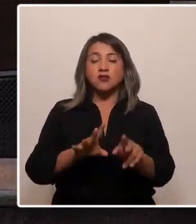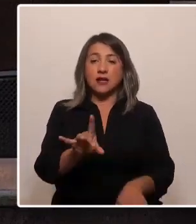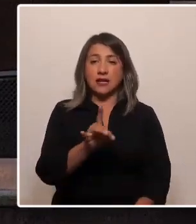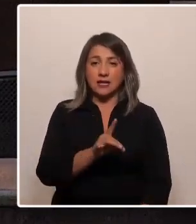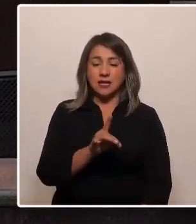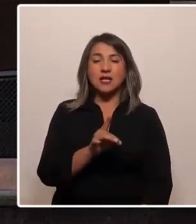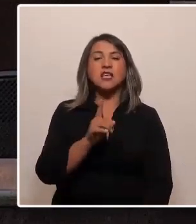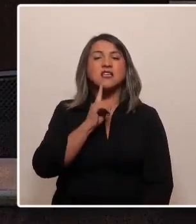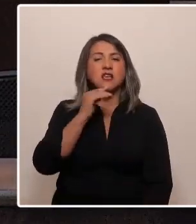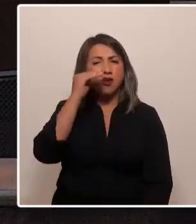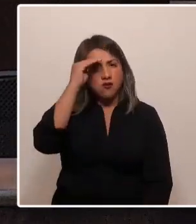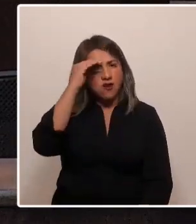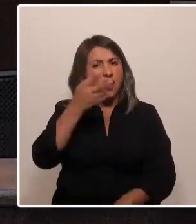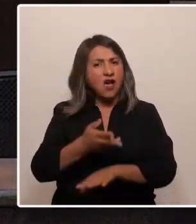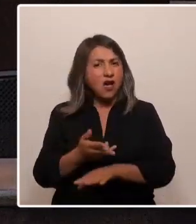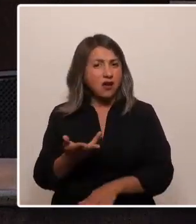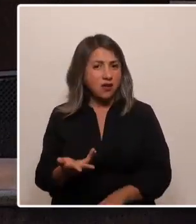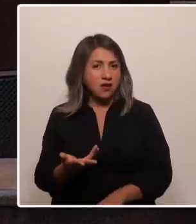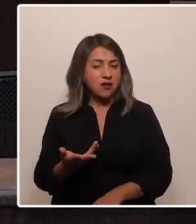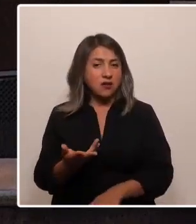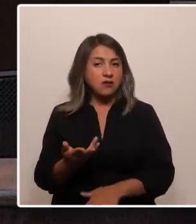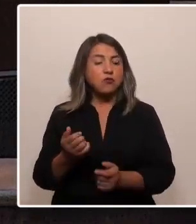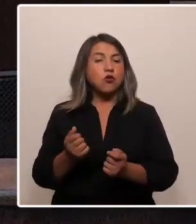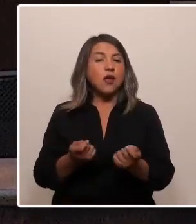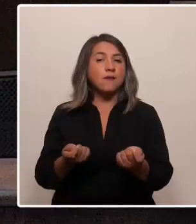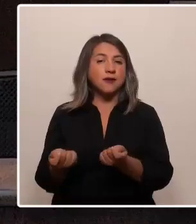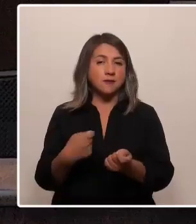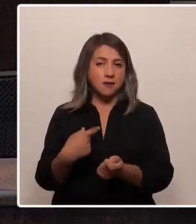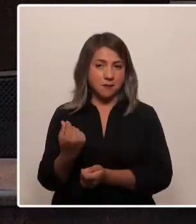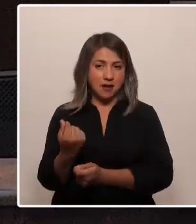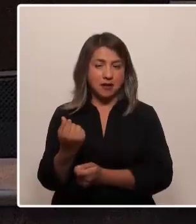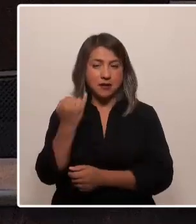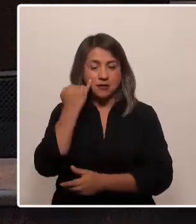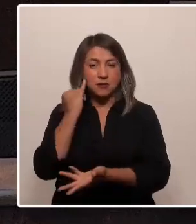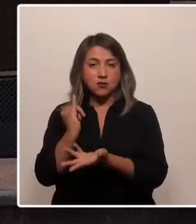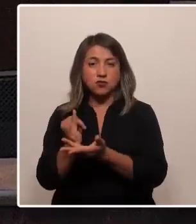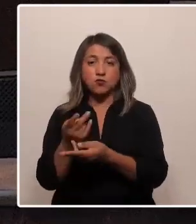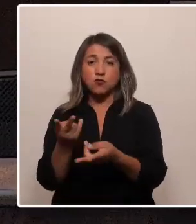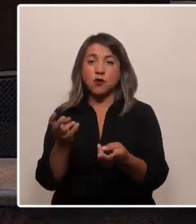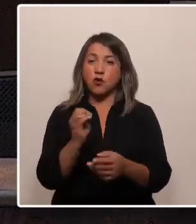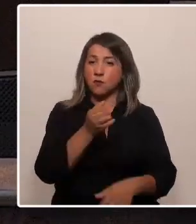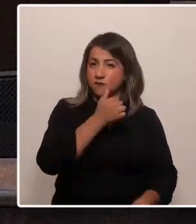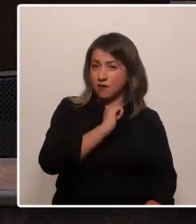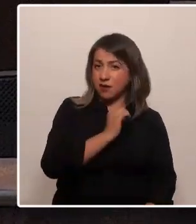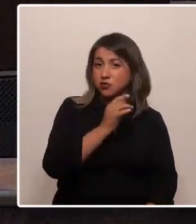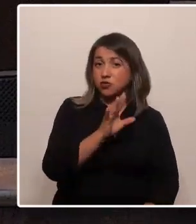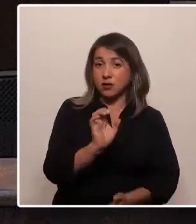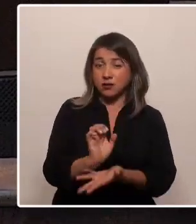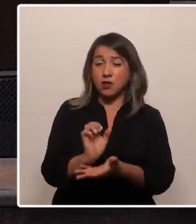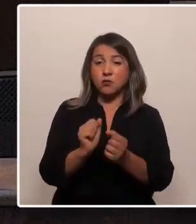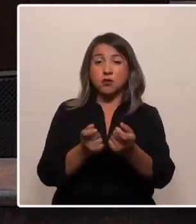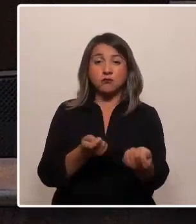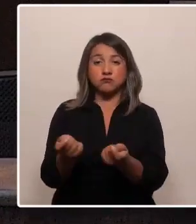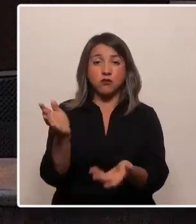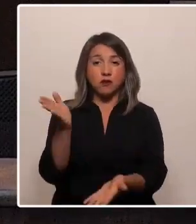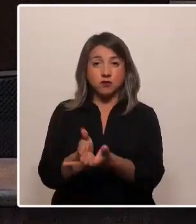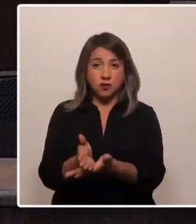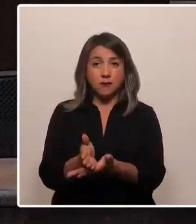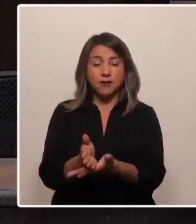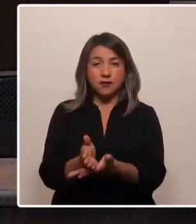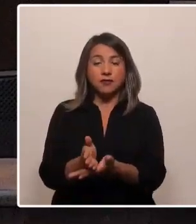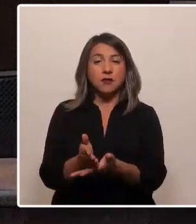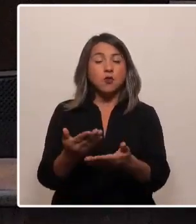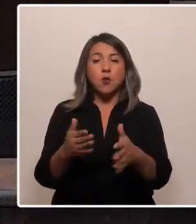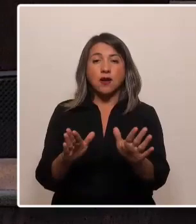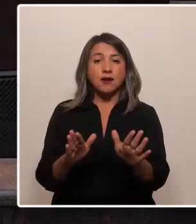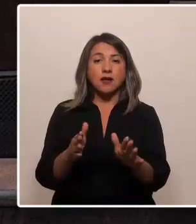quién confiar para su administración, una entidad pública o privada. Si solo el Estado puede administrar obligatoriamente,